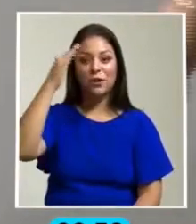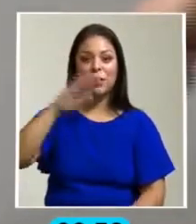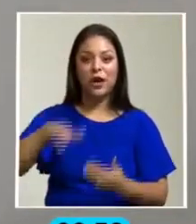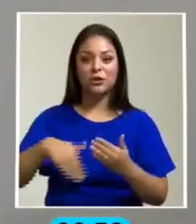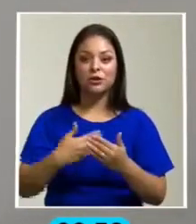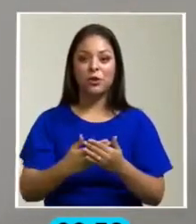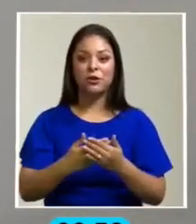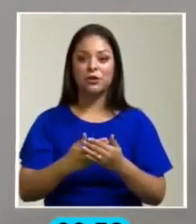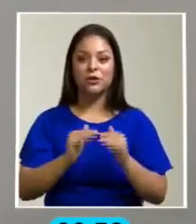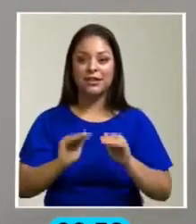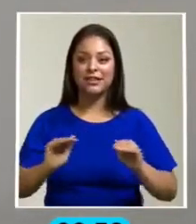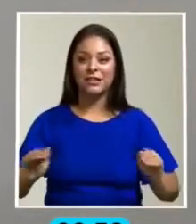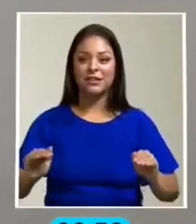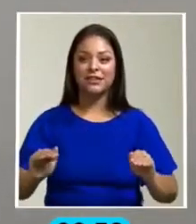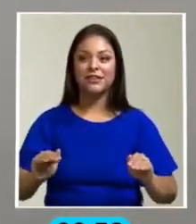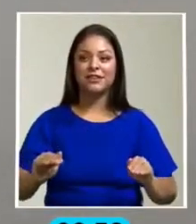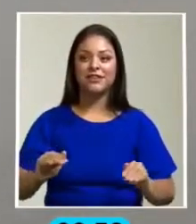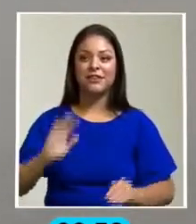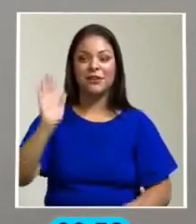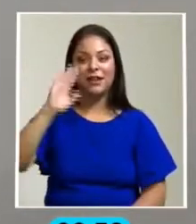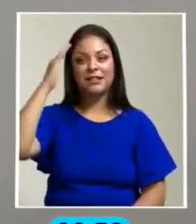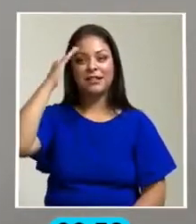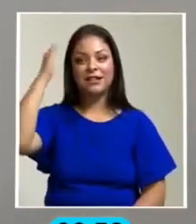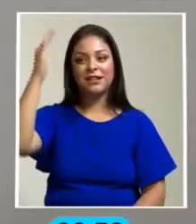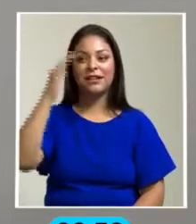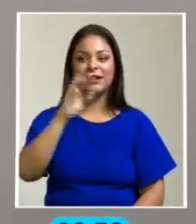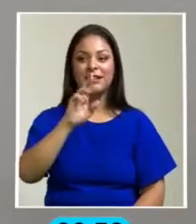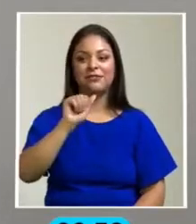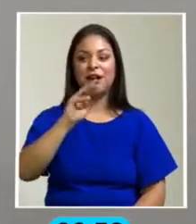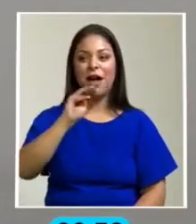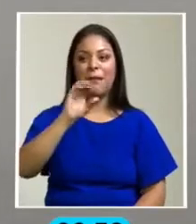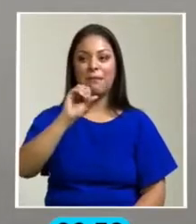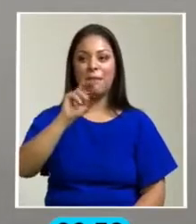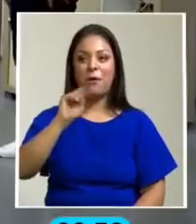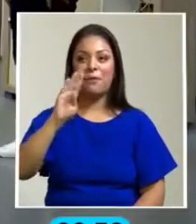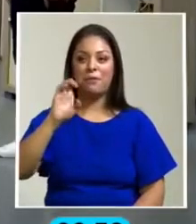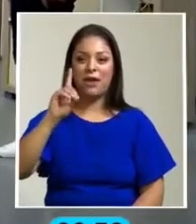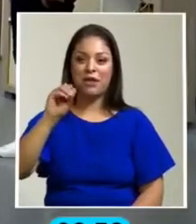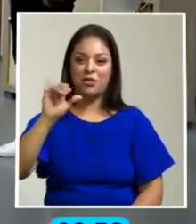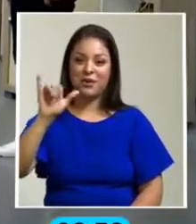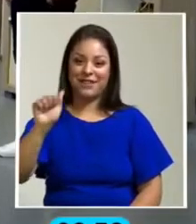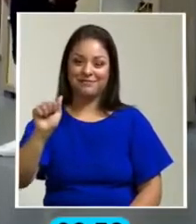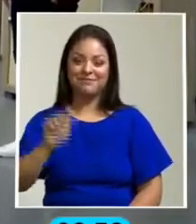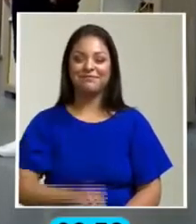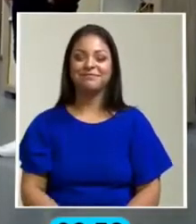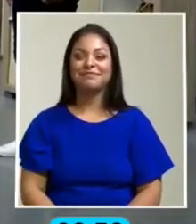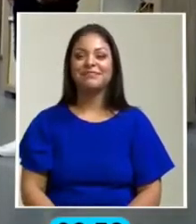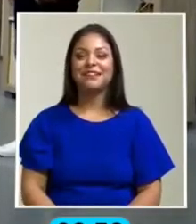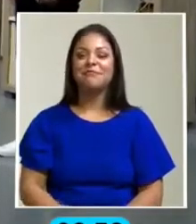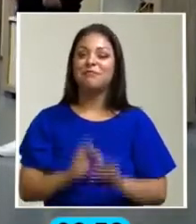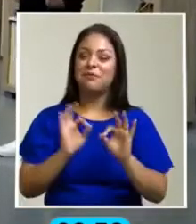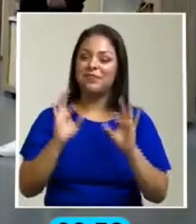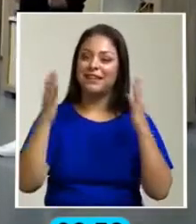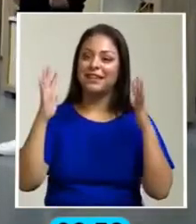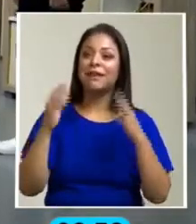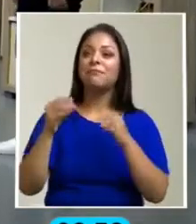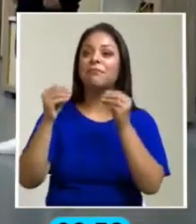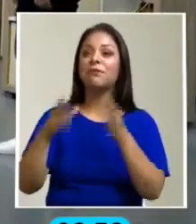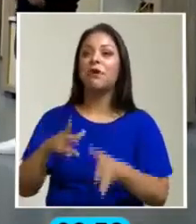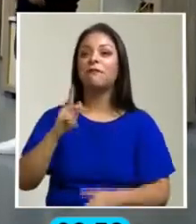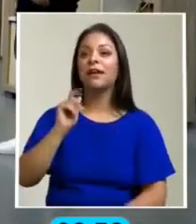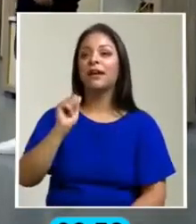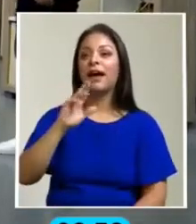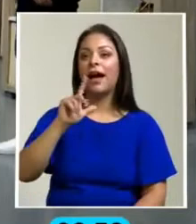Bedoya. Gracias, niño de Mondedoya. Ah, muy bien. Niña Carla, de verdad, muchas gracias a usted